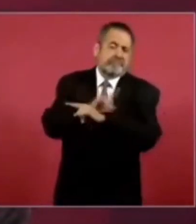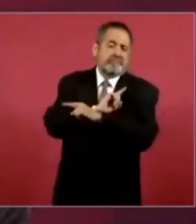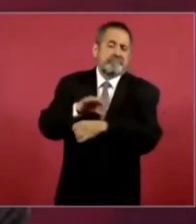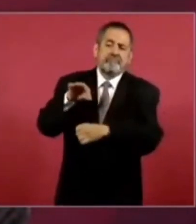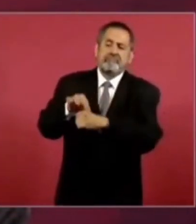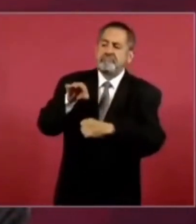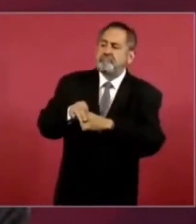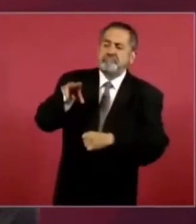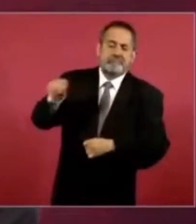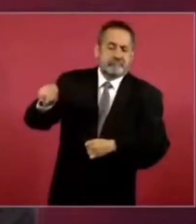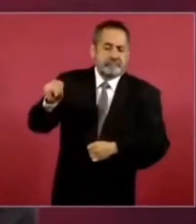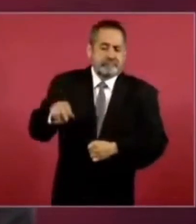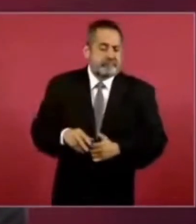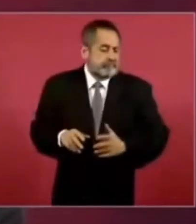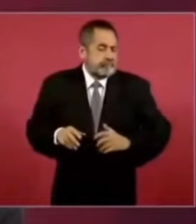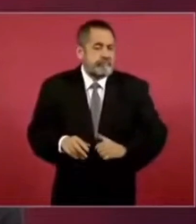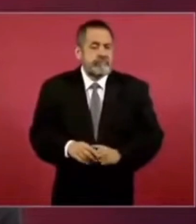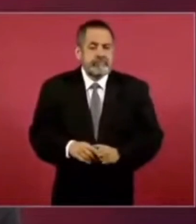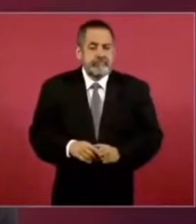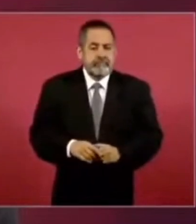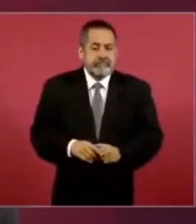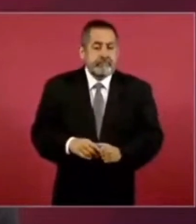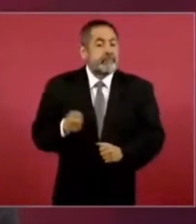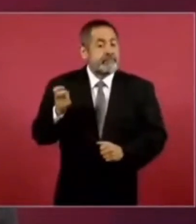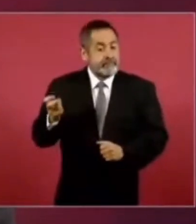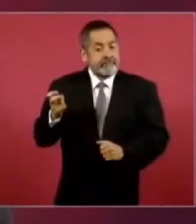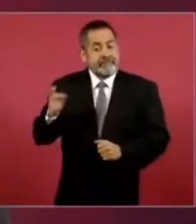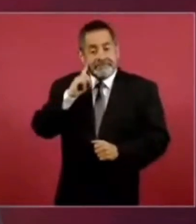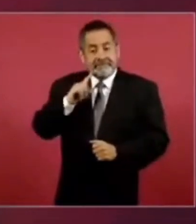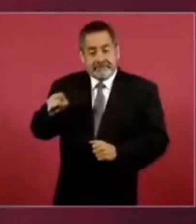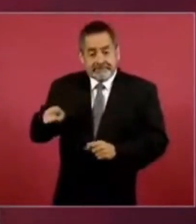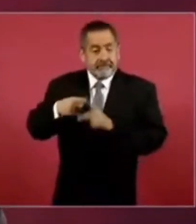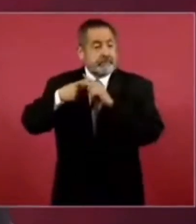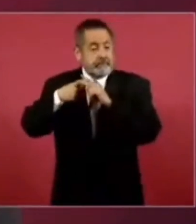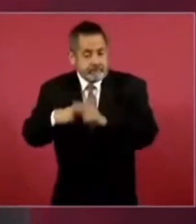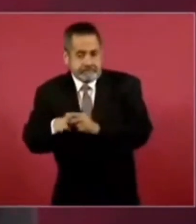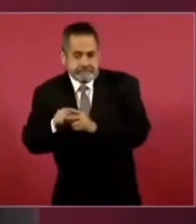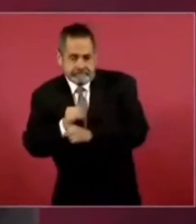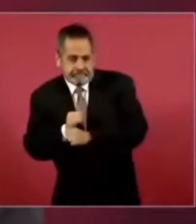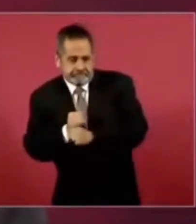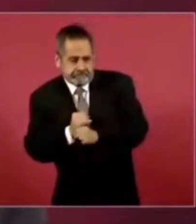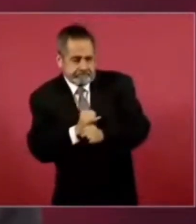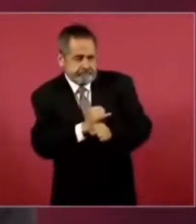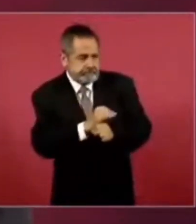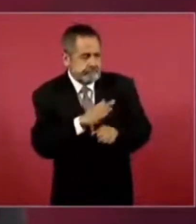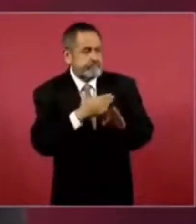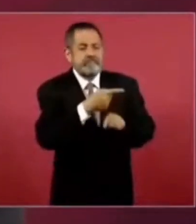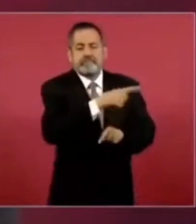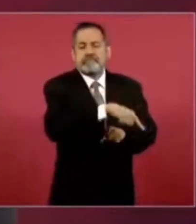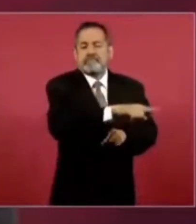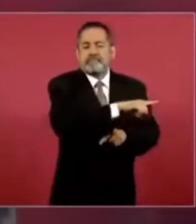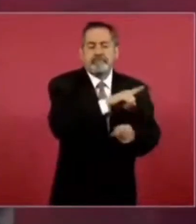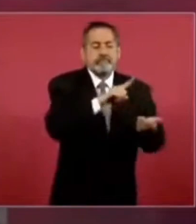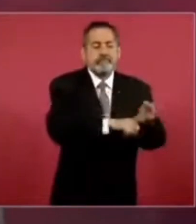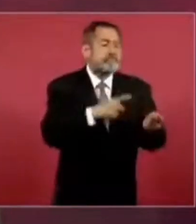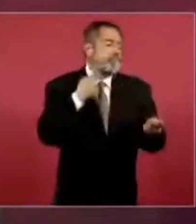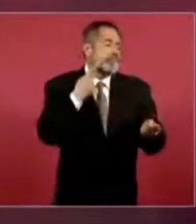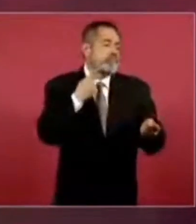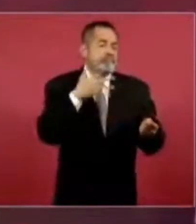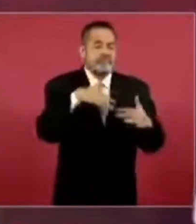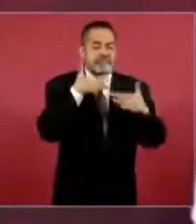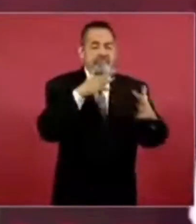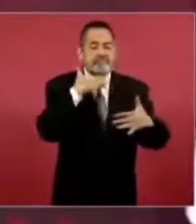vengando porque ella inició Las investigaciones en contra de políticos